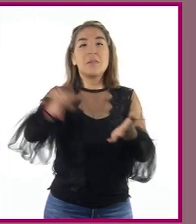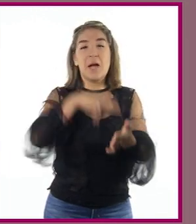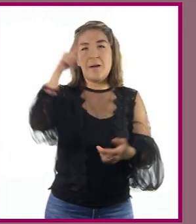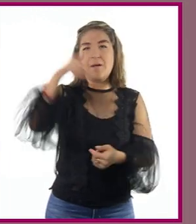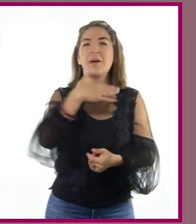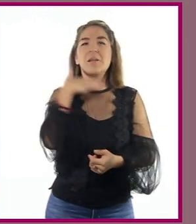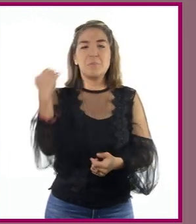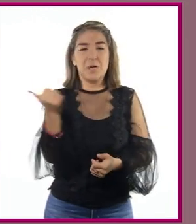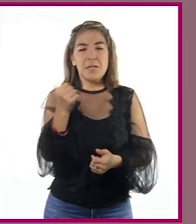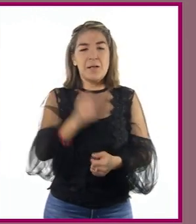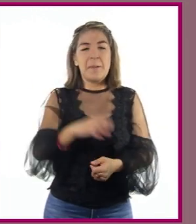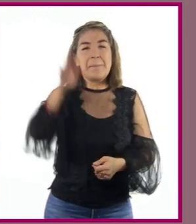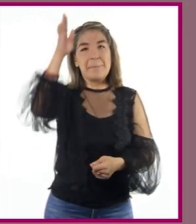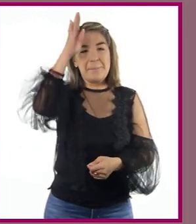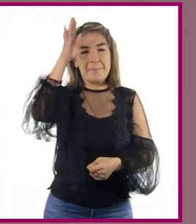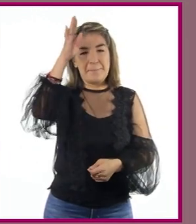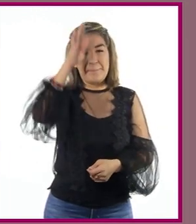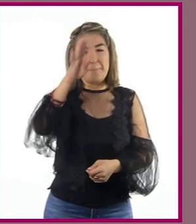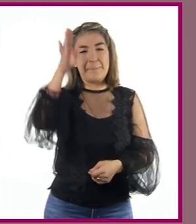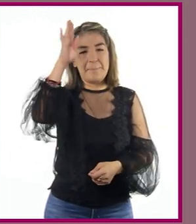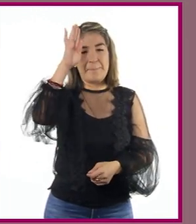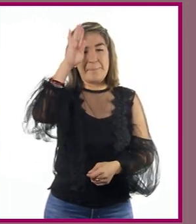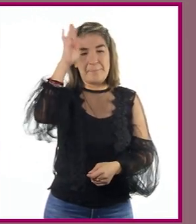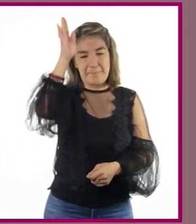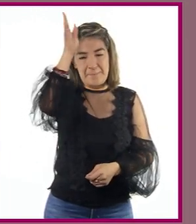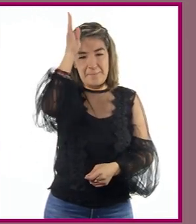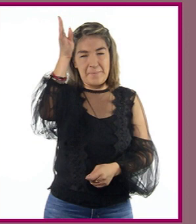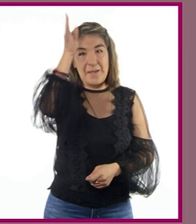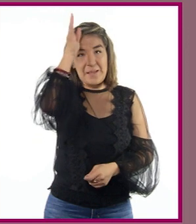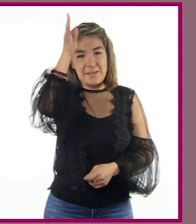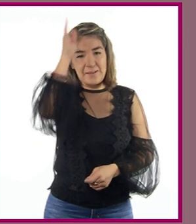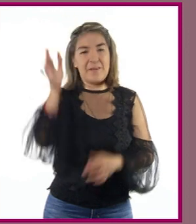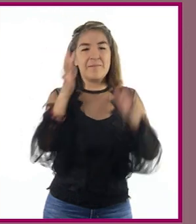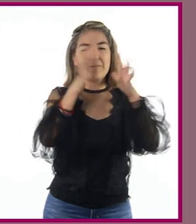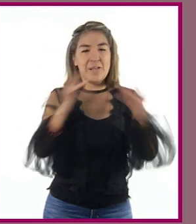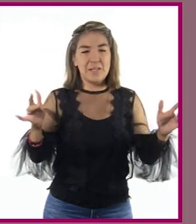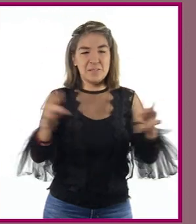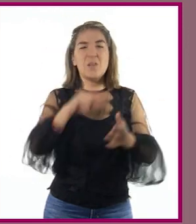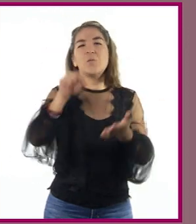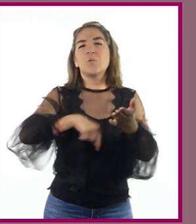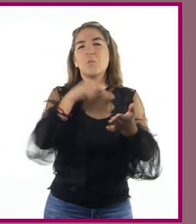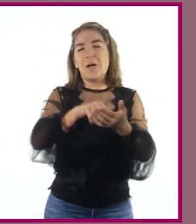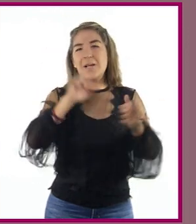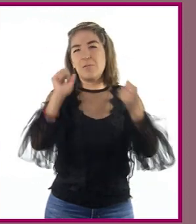Alemania, Bélgica, Francia, Luxemburgo y los Países Bajos.